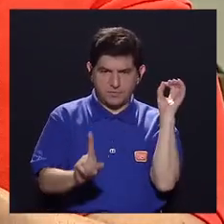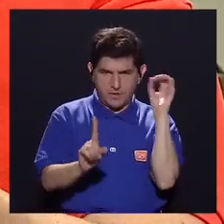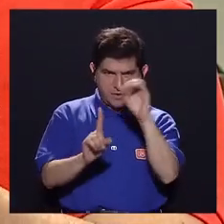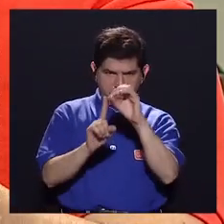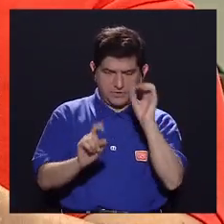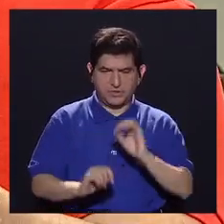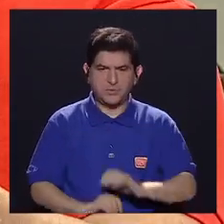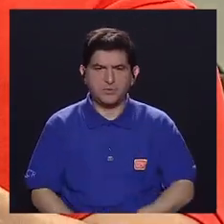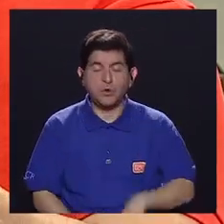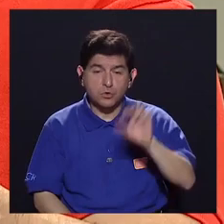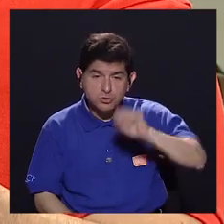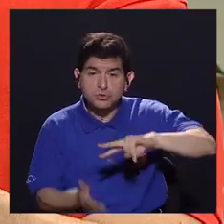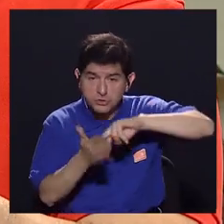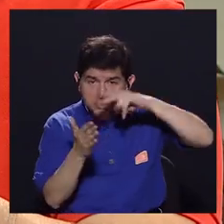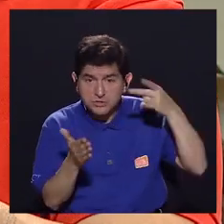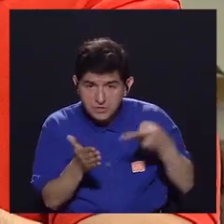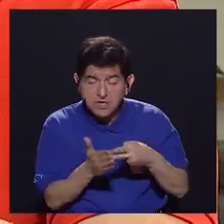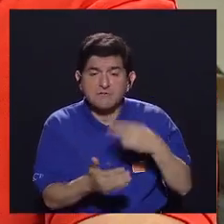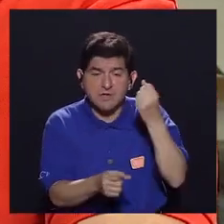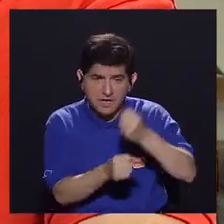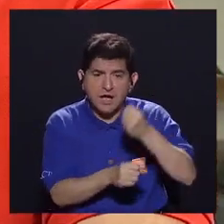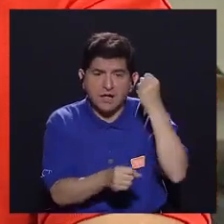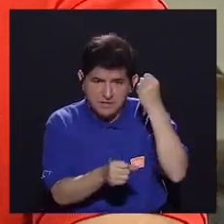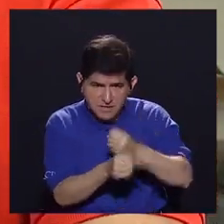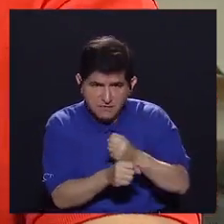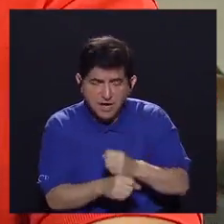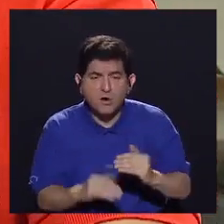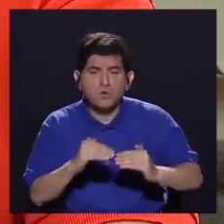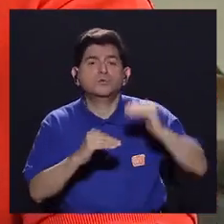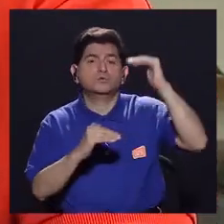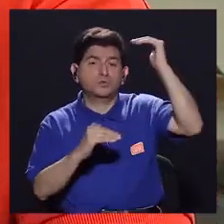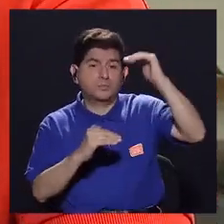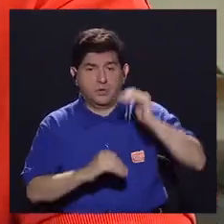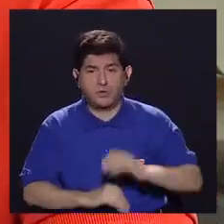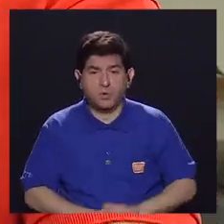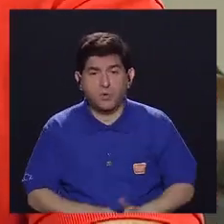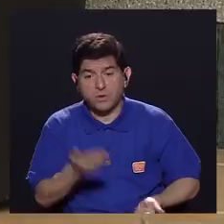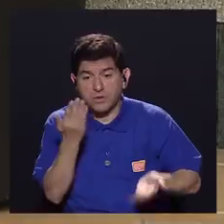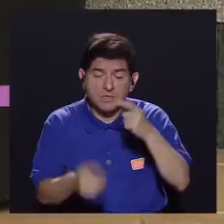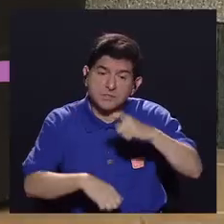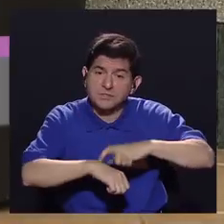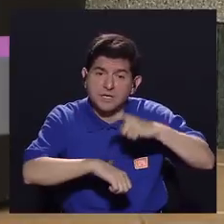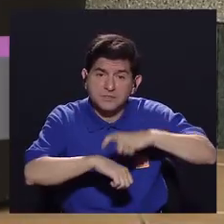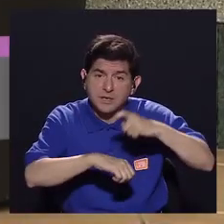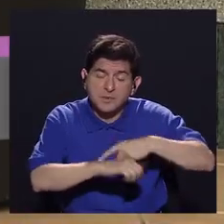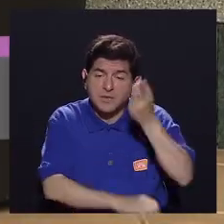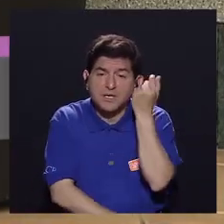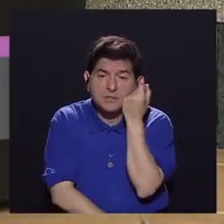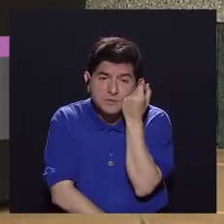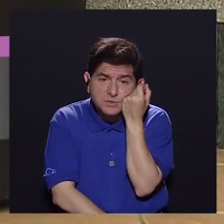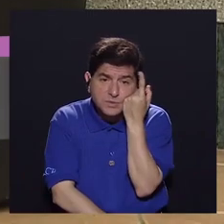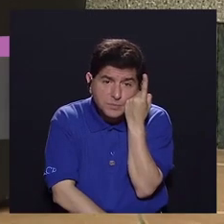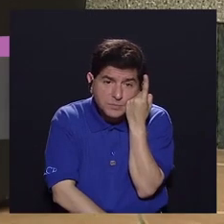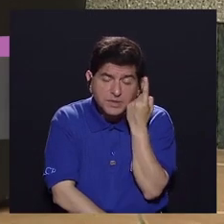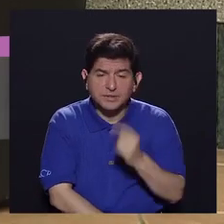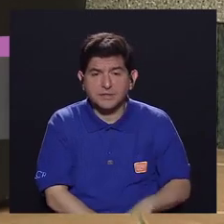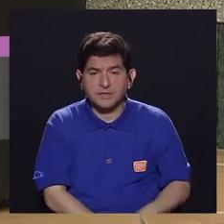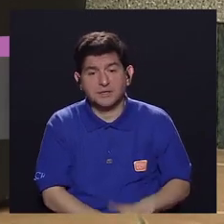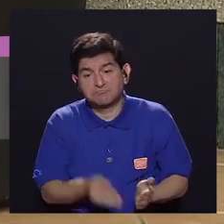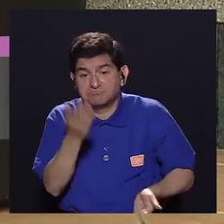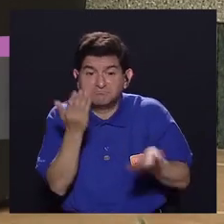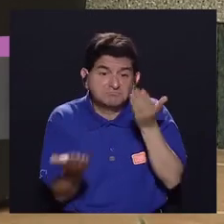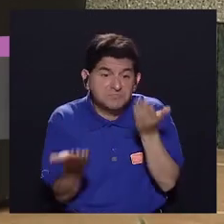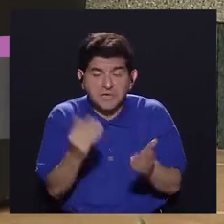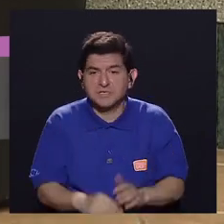objetivamente, sí conlleva un esfuerzo un poquito mayor a la hora de comprender,